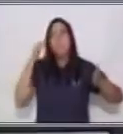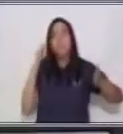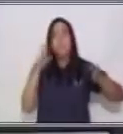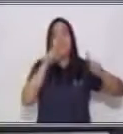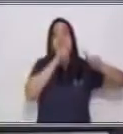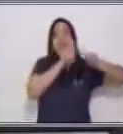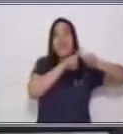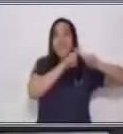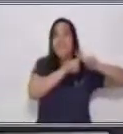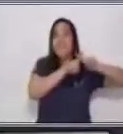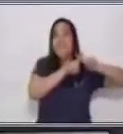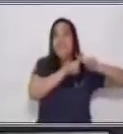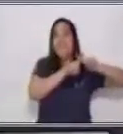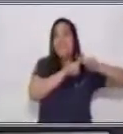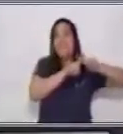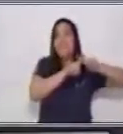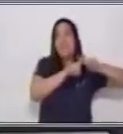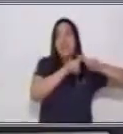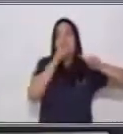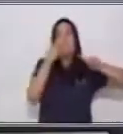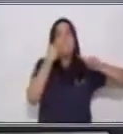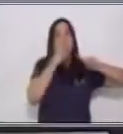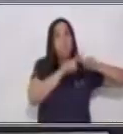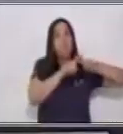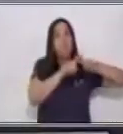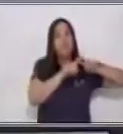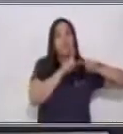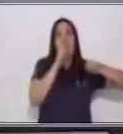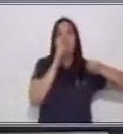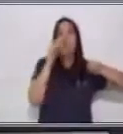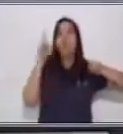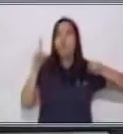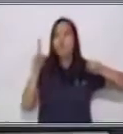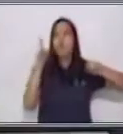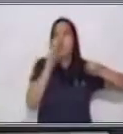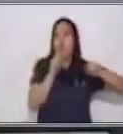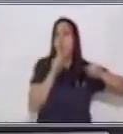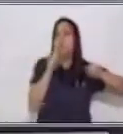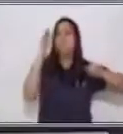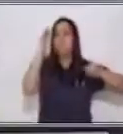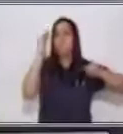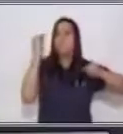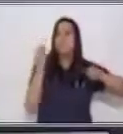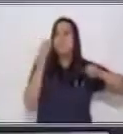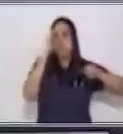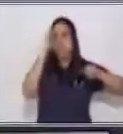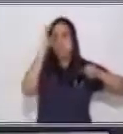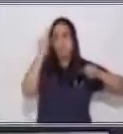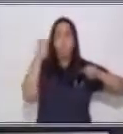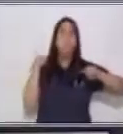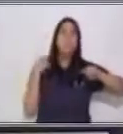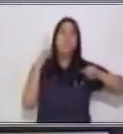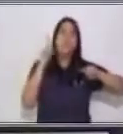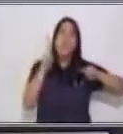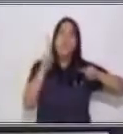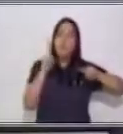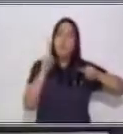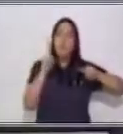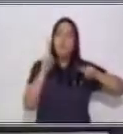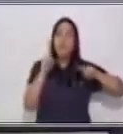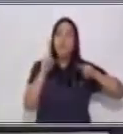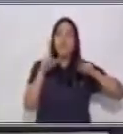de un cuarto, ¿verdad? Tenemos entonces ya lograda nuestra matriz